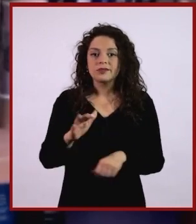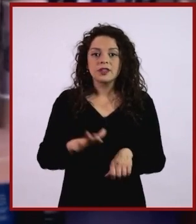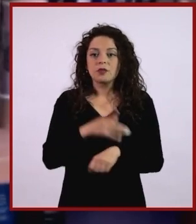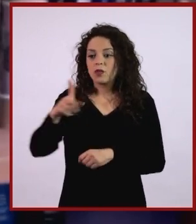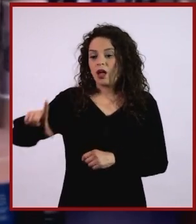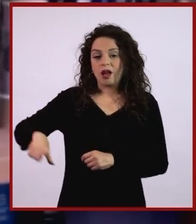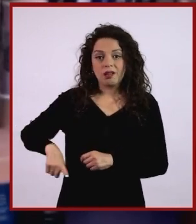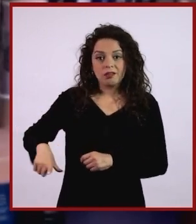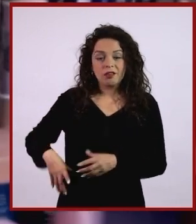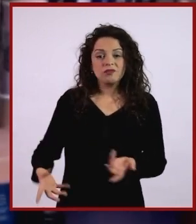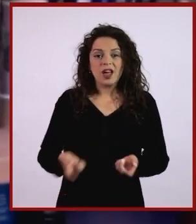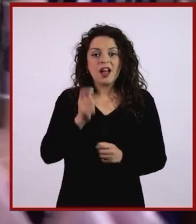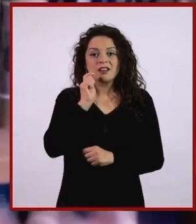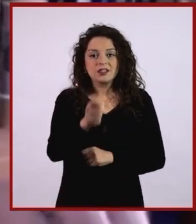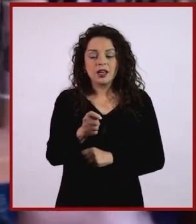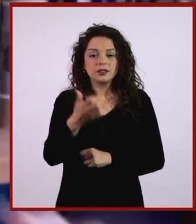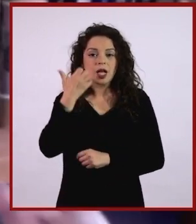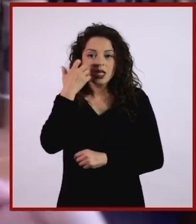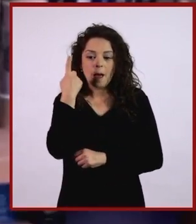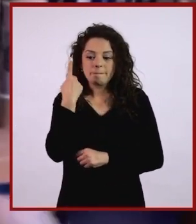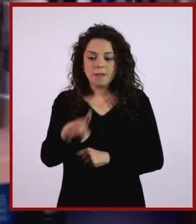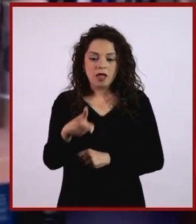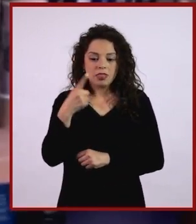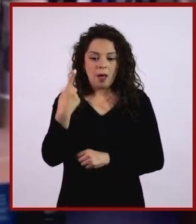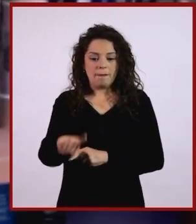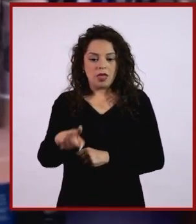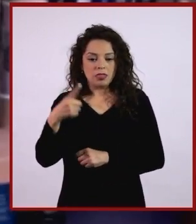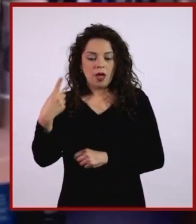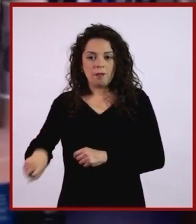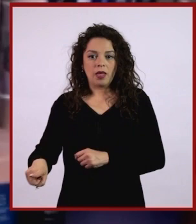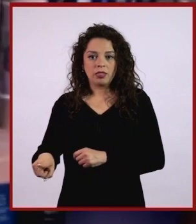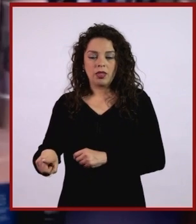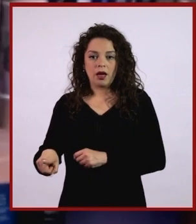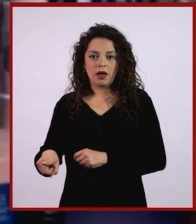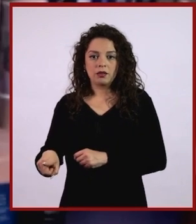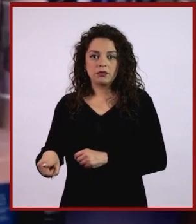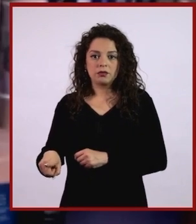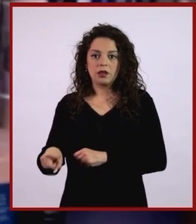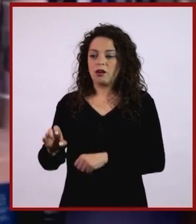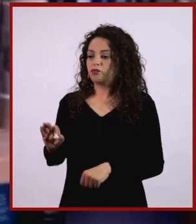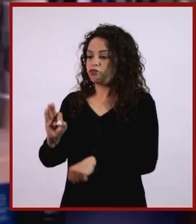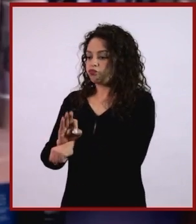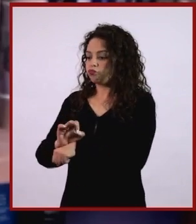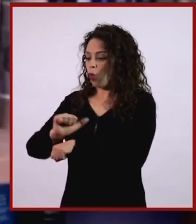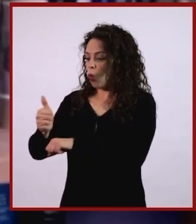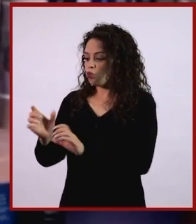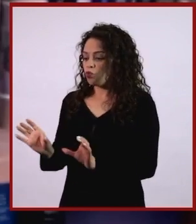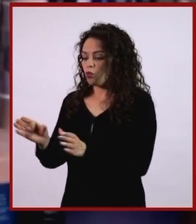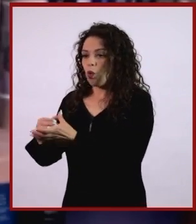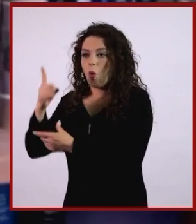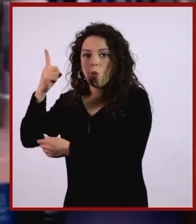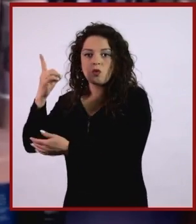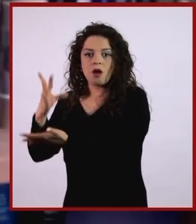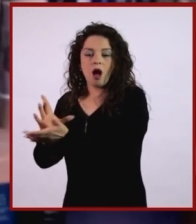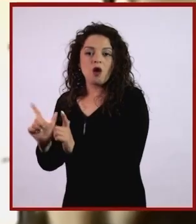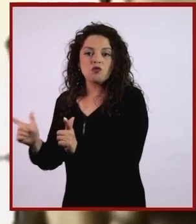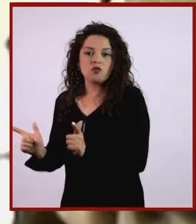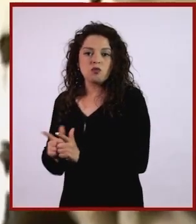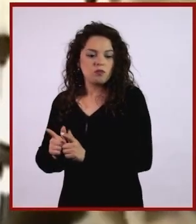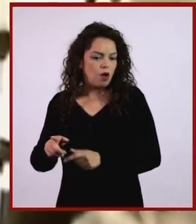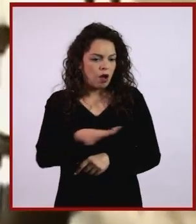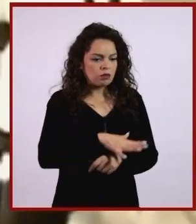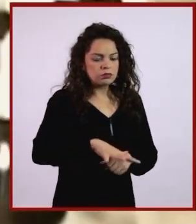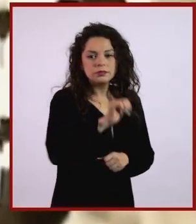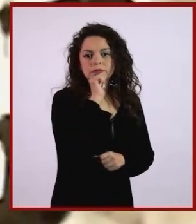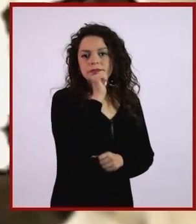social porque han sido gobiernos que generalmente han buscado imponer los valores de un solo grupo a todos los demás grupos, ¿no? Entonces,